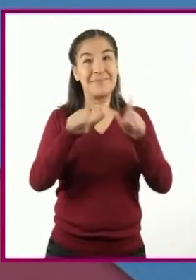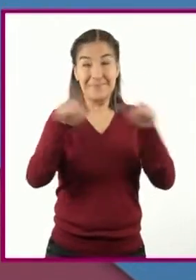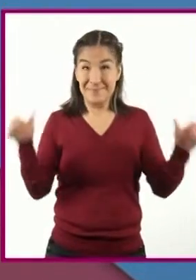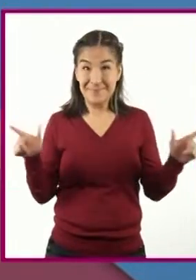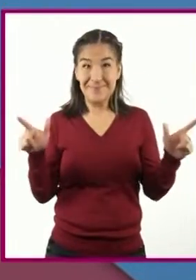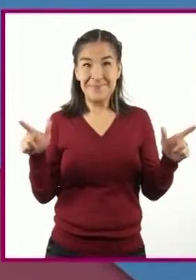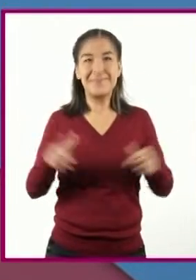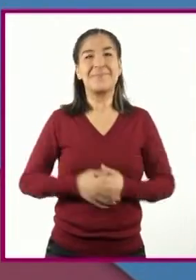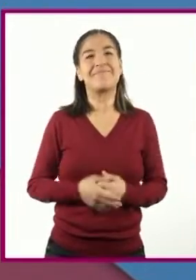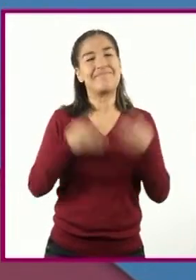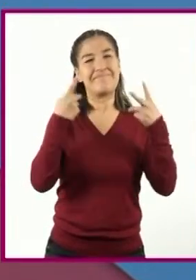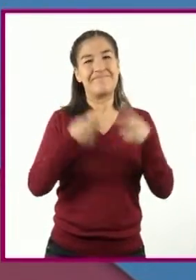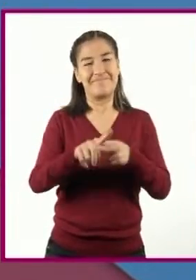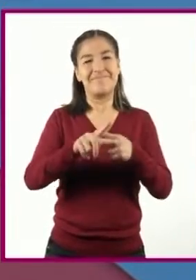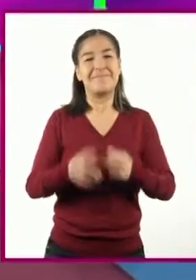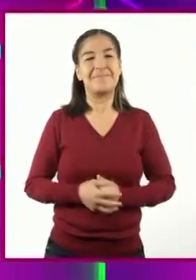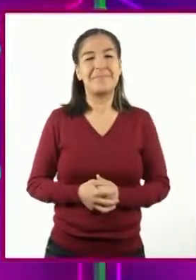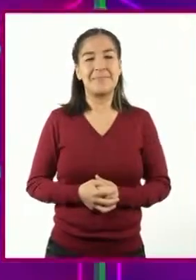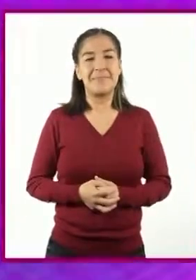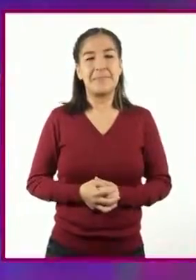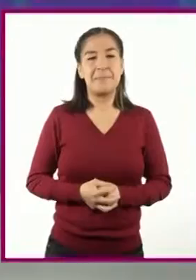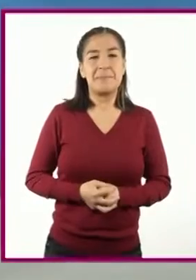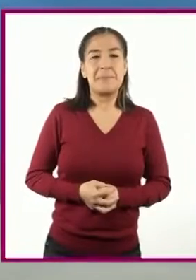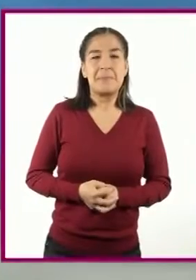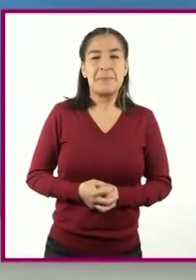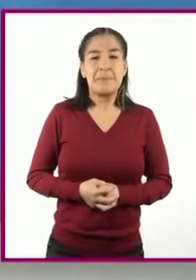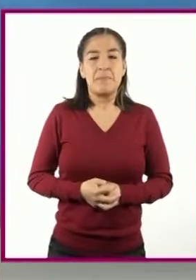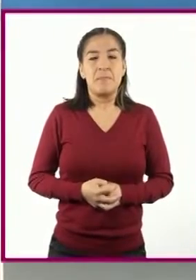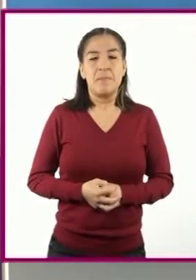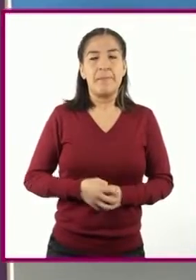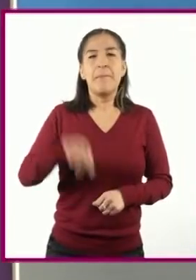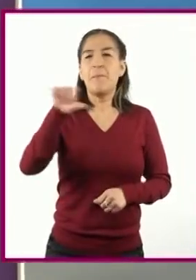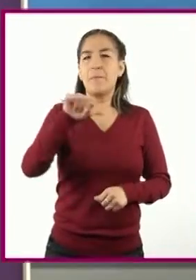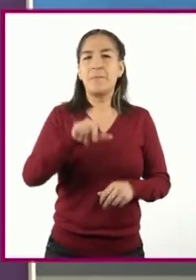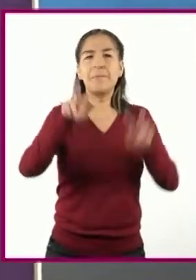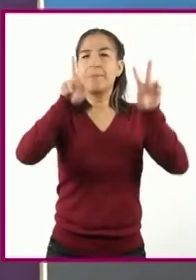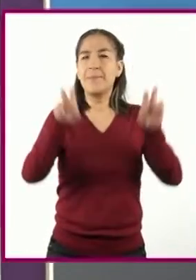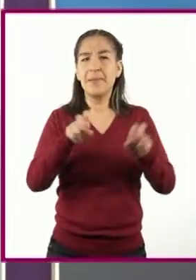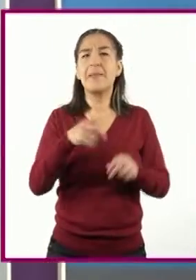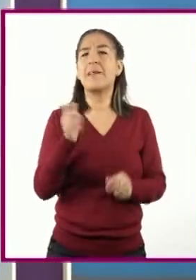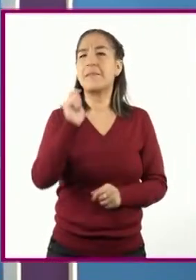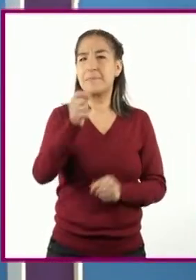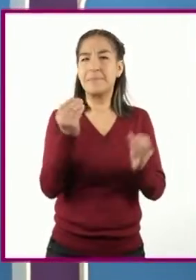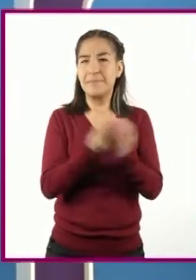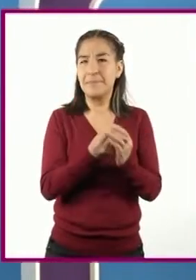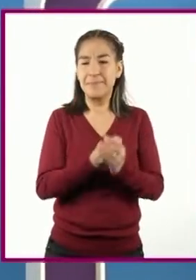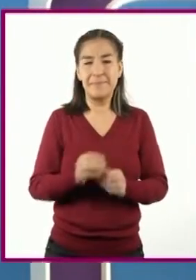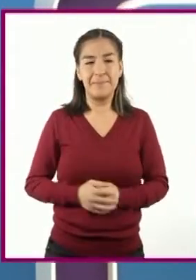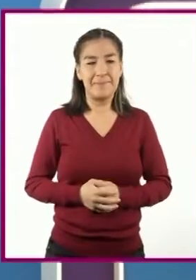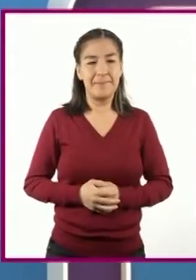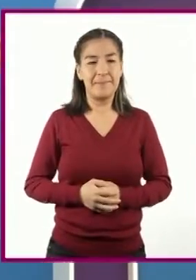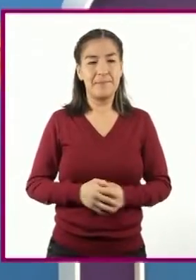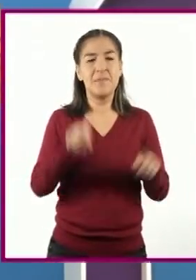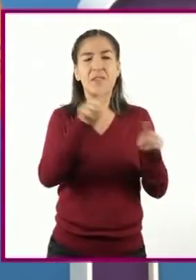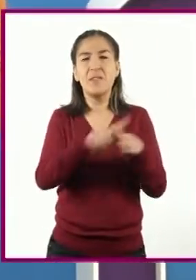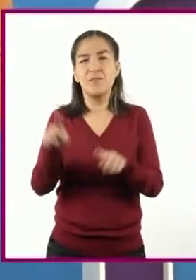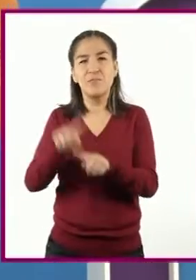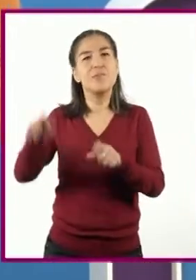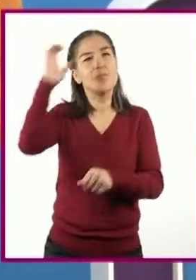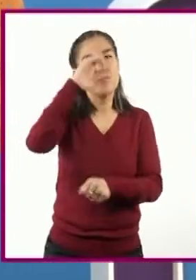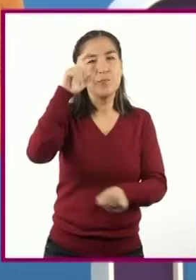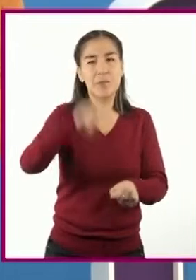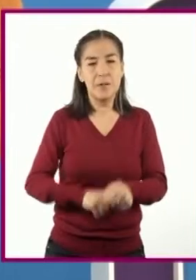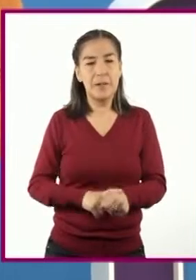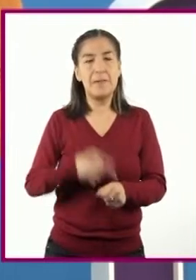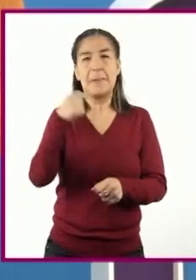listos? ¡Comenzamos! El título de esta sesión es La diversidad cultural